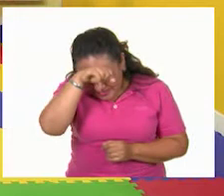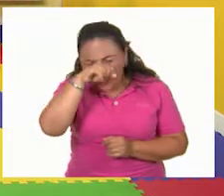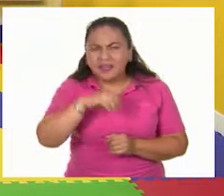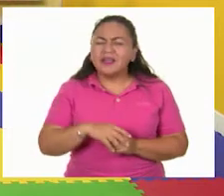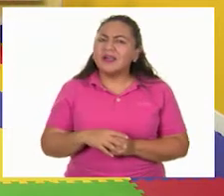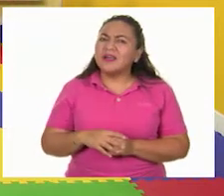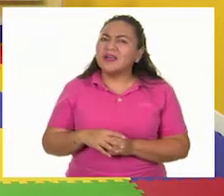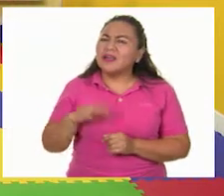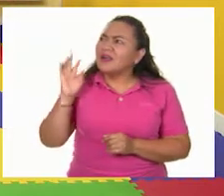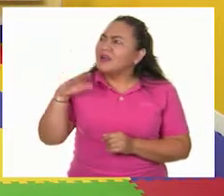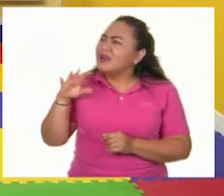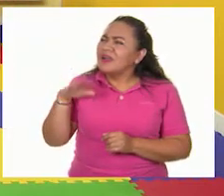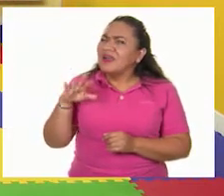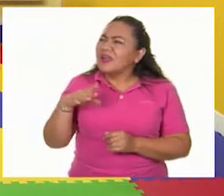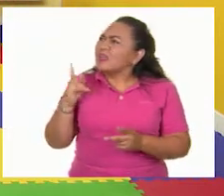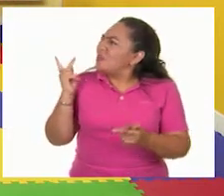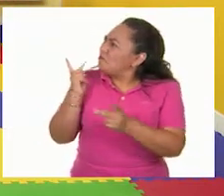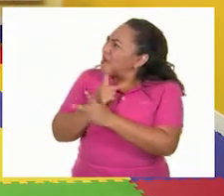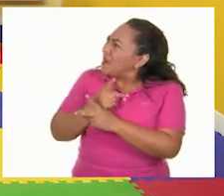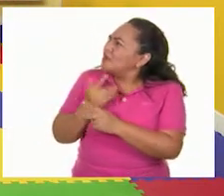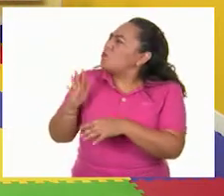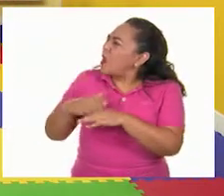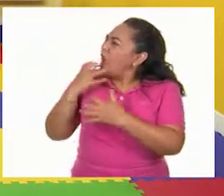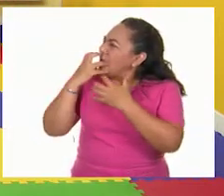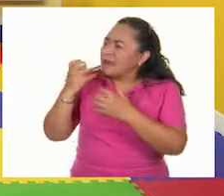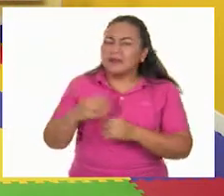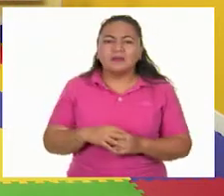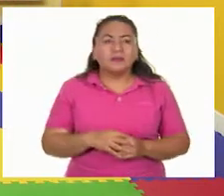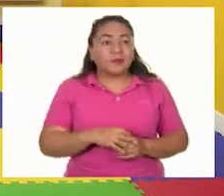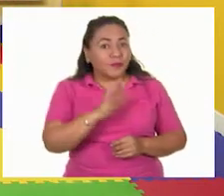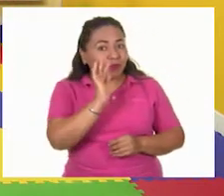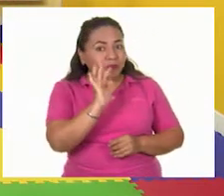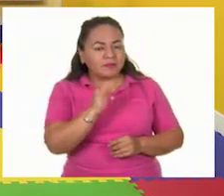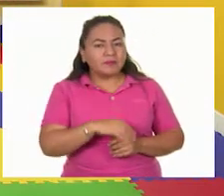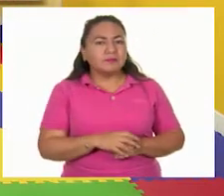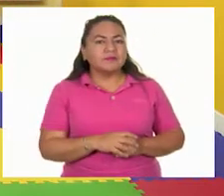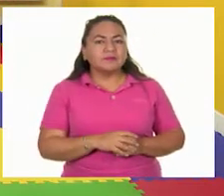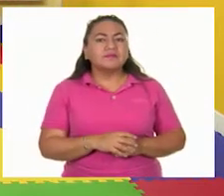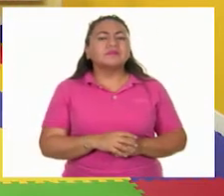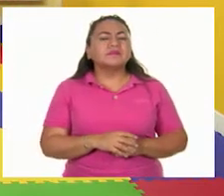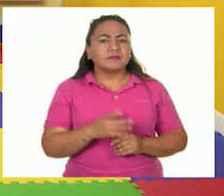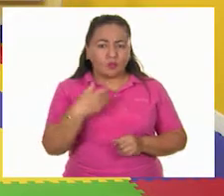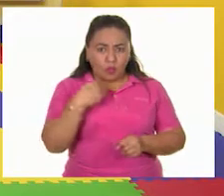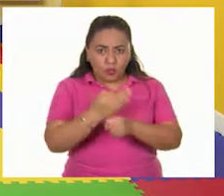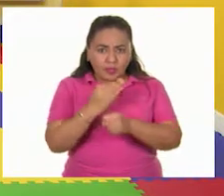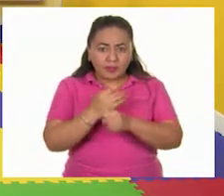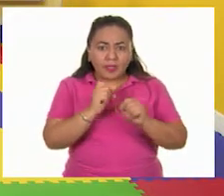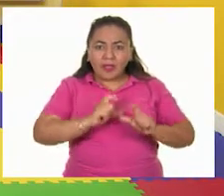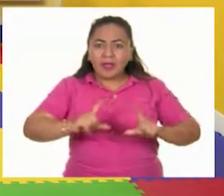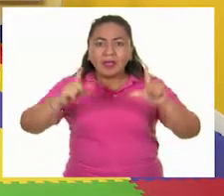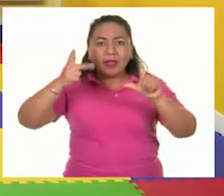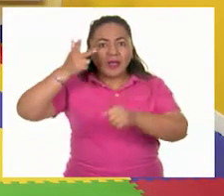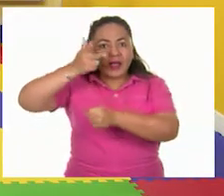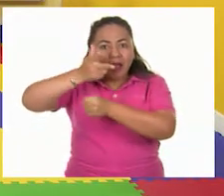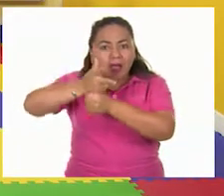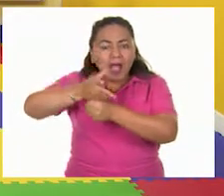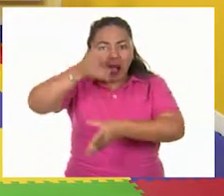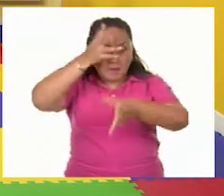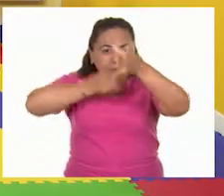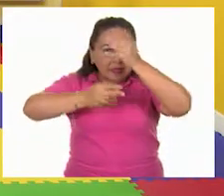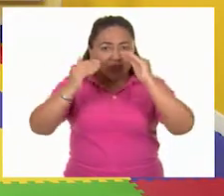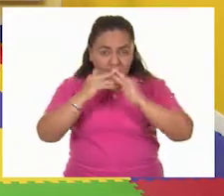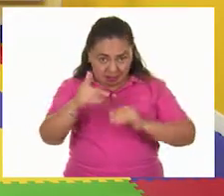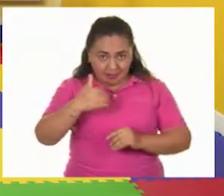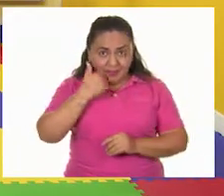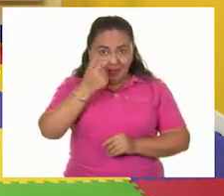¿Qué te pasa? ¿Por qué gritas? ¡Hola! ¡Hola! Estamos grabando un programa de Aprende en Casa. ¿Te